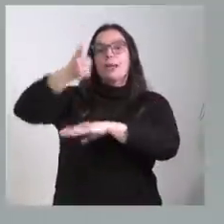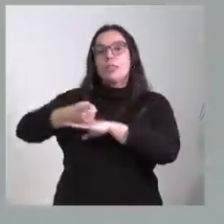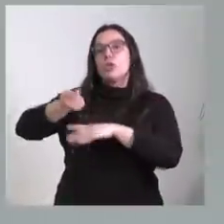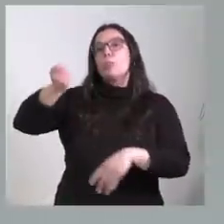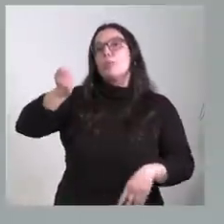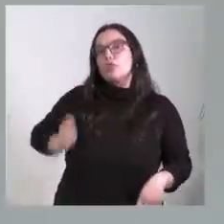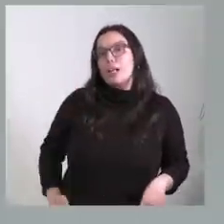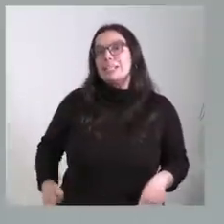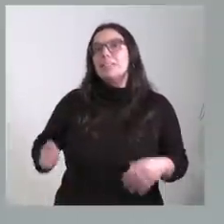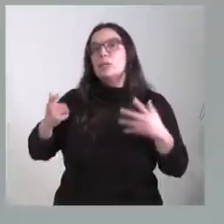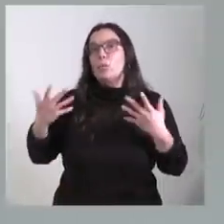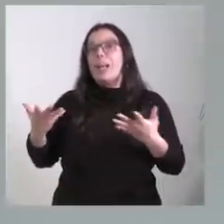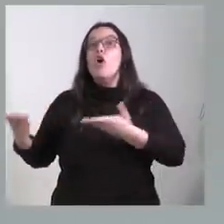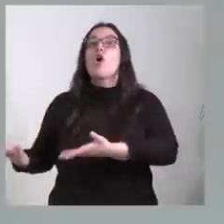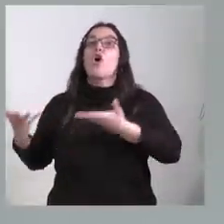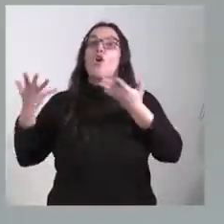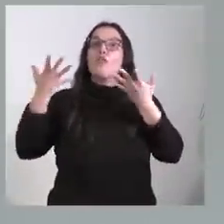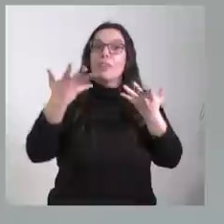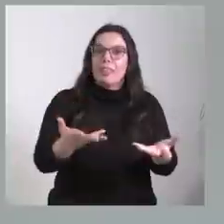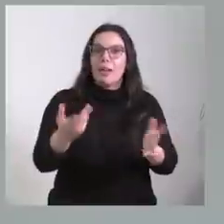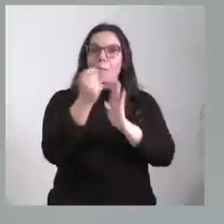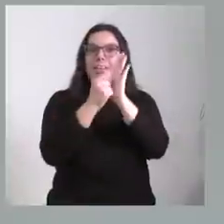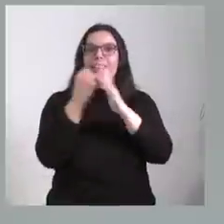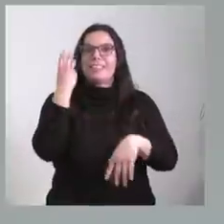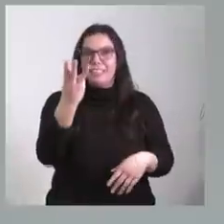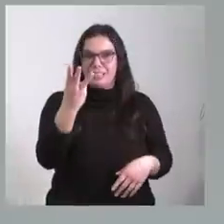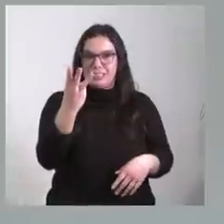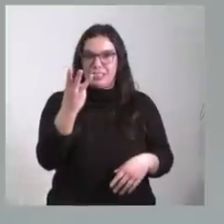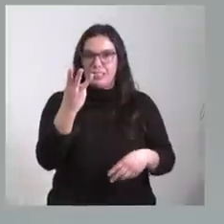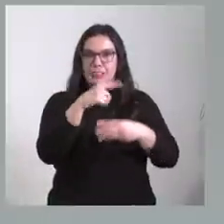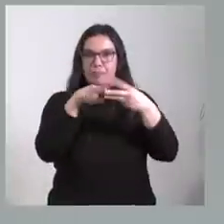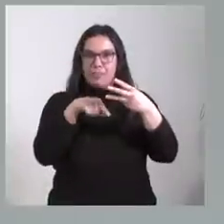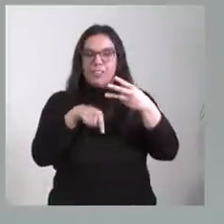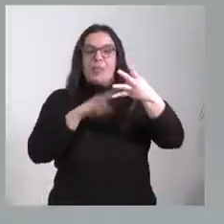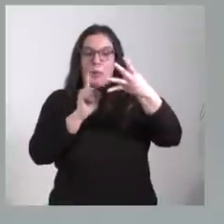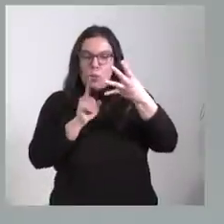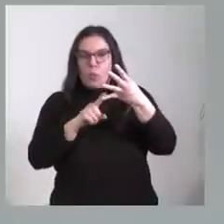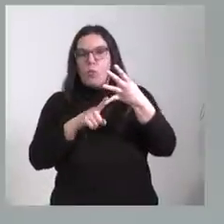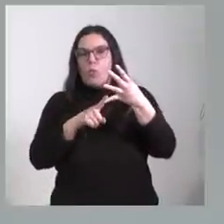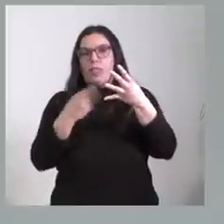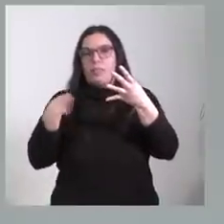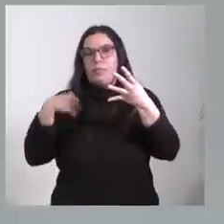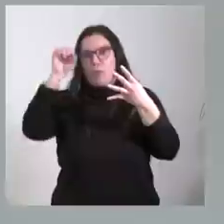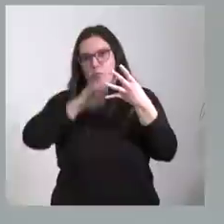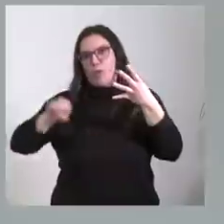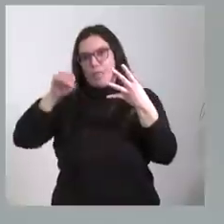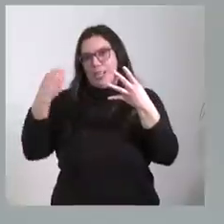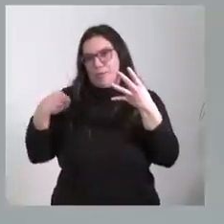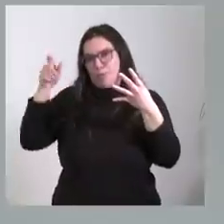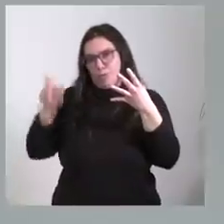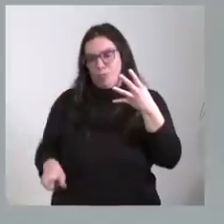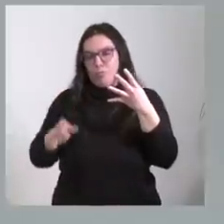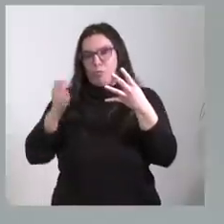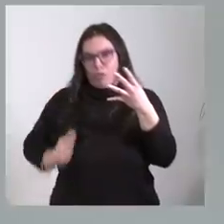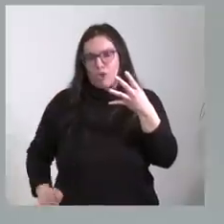profesionales de la sanidad es ofrecer estas tres medidas las primeras la cuarta es una medida que protege al propio profesional o sea